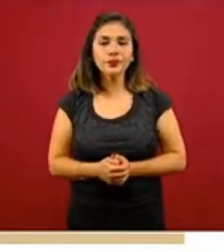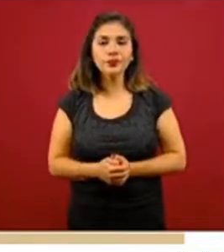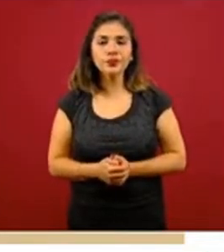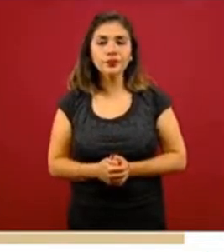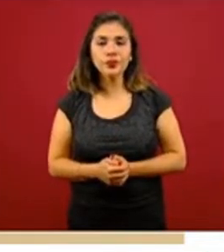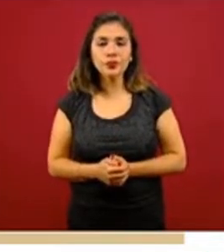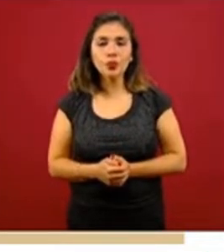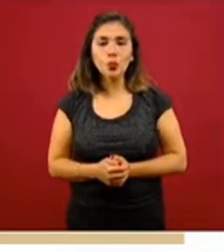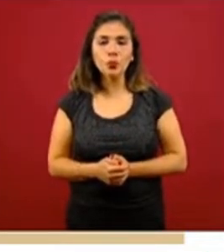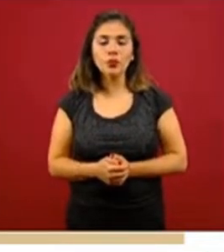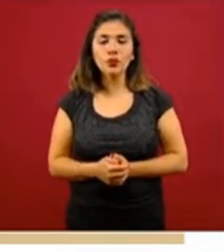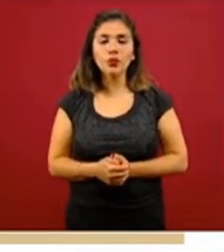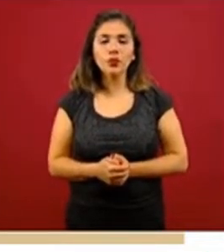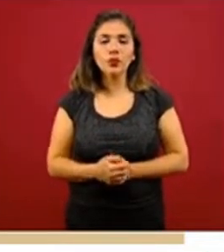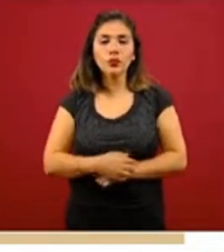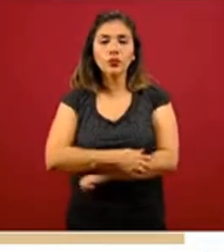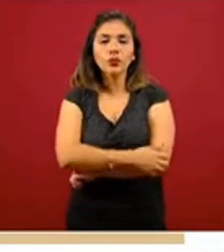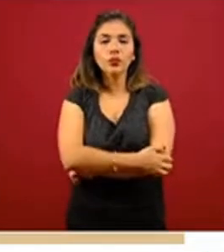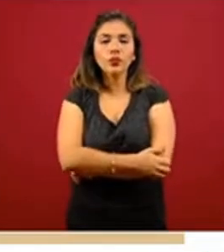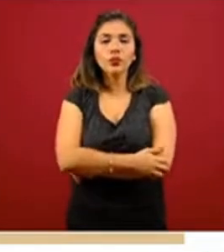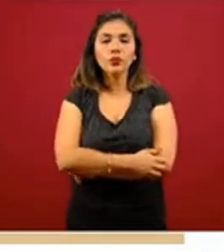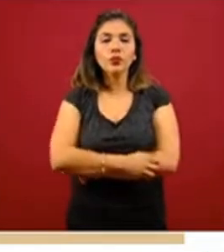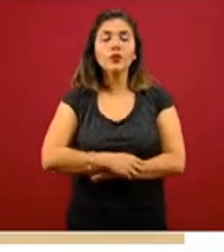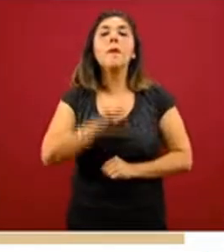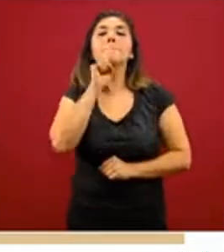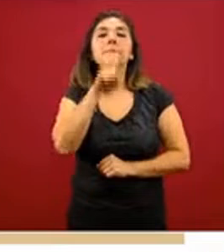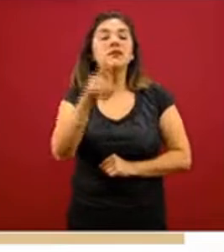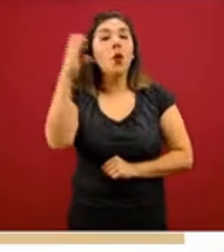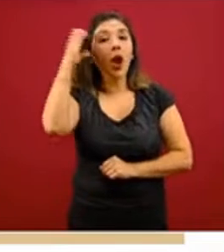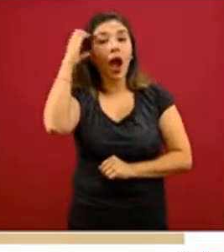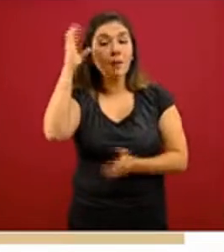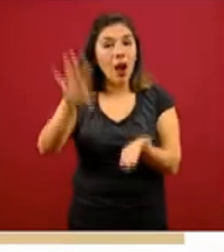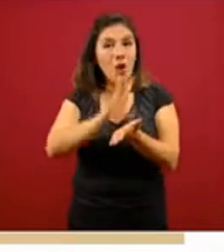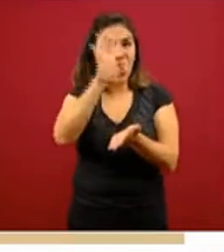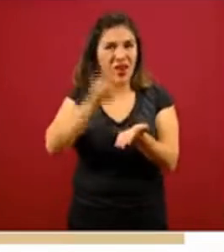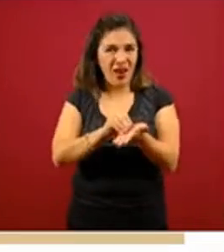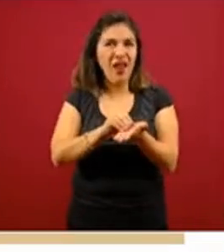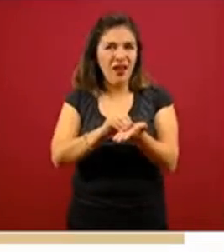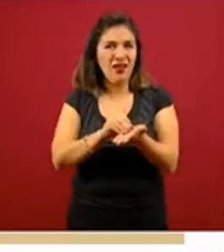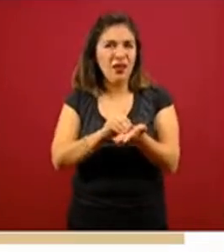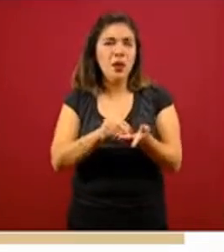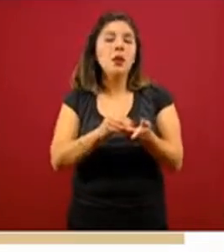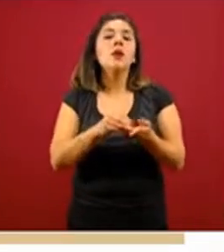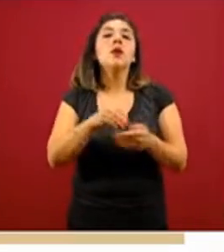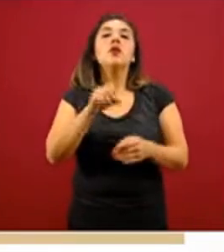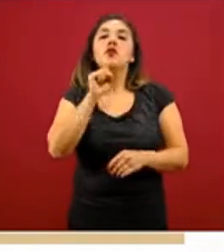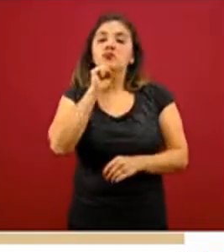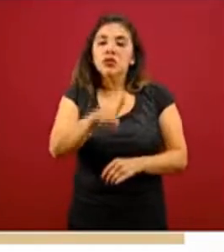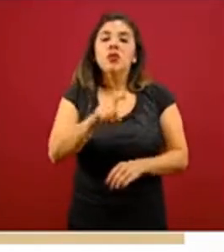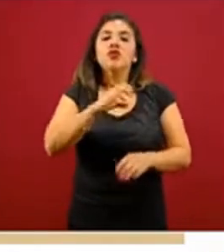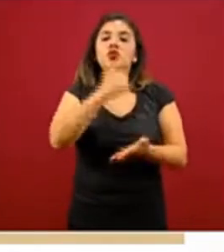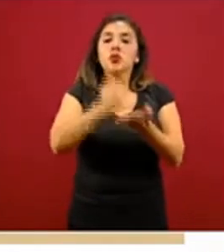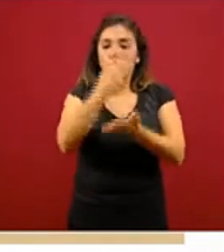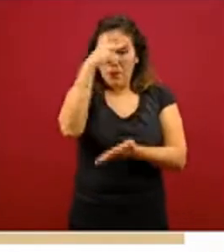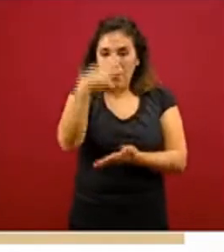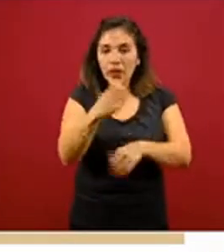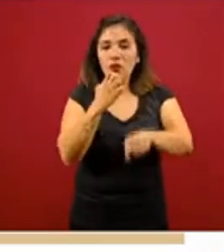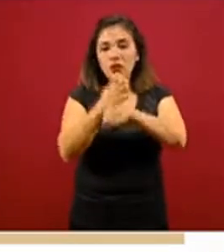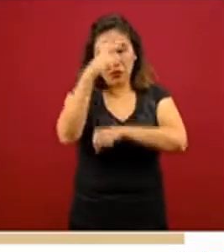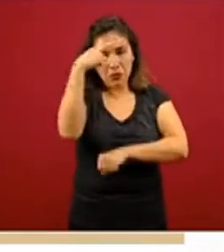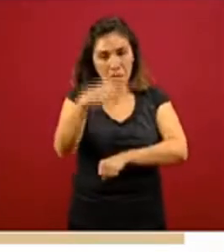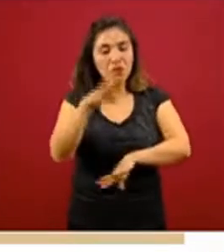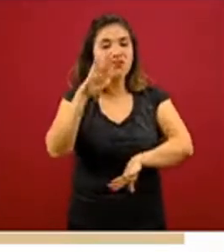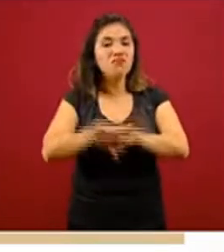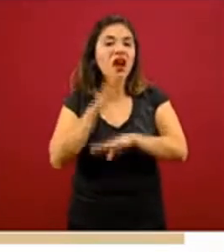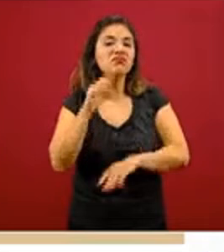siguiente diapositiva. Vamos a ver esa distribución de camas generales, nuevamente Ciudad de México y Estado de México